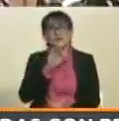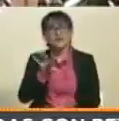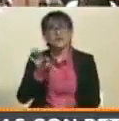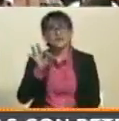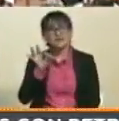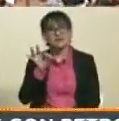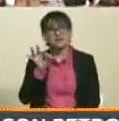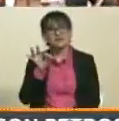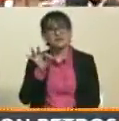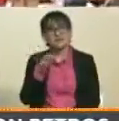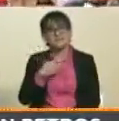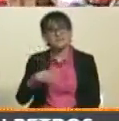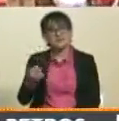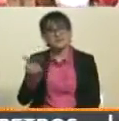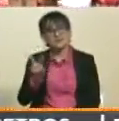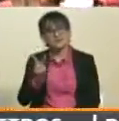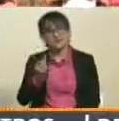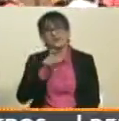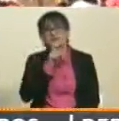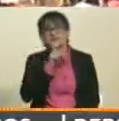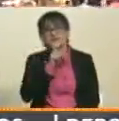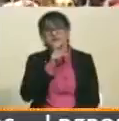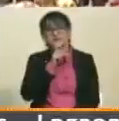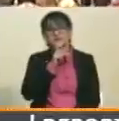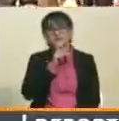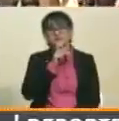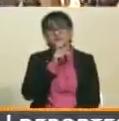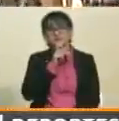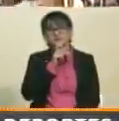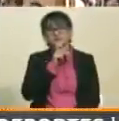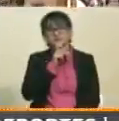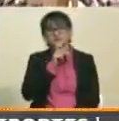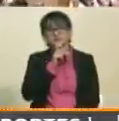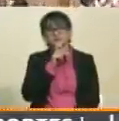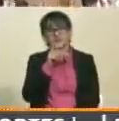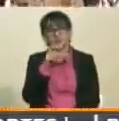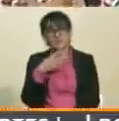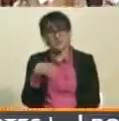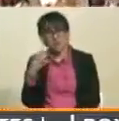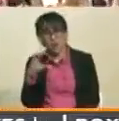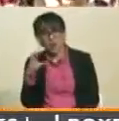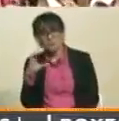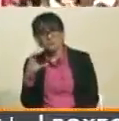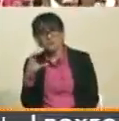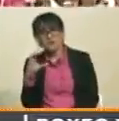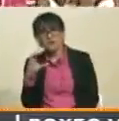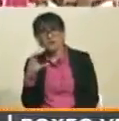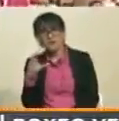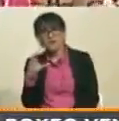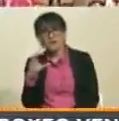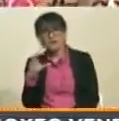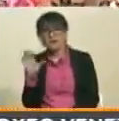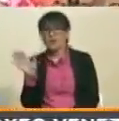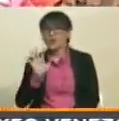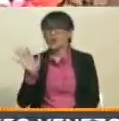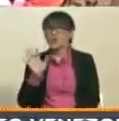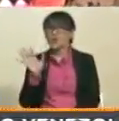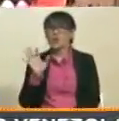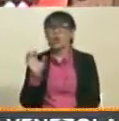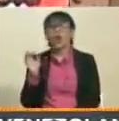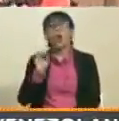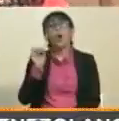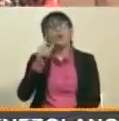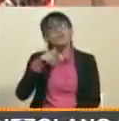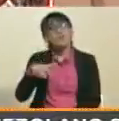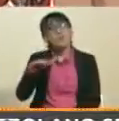¿Quién elige el presidente de la República en Venezuela? ¿Santos en Colombia? ¿O el pueblo